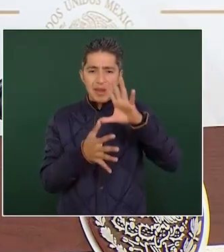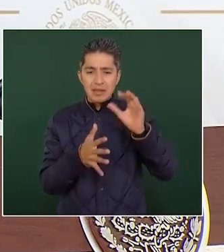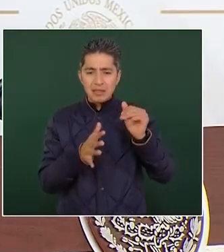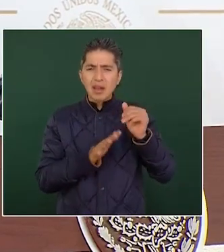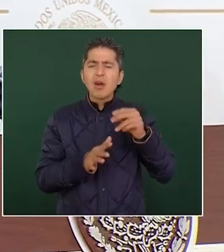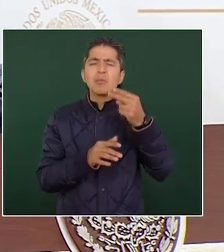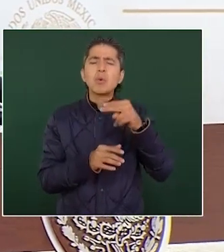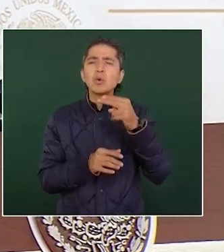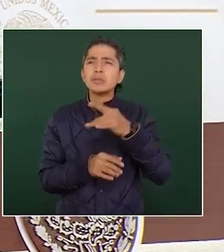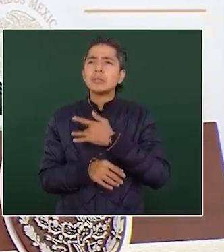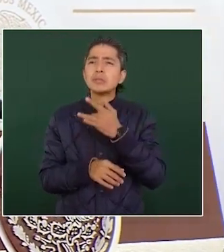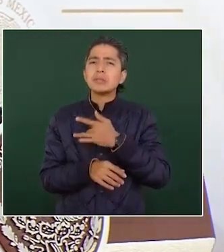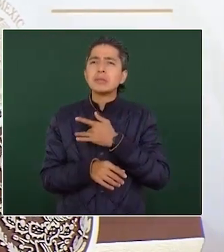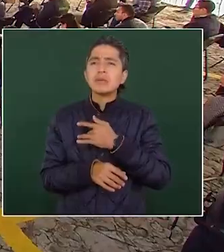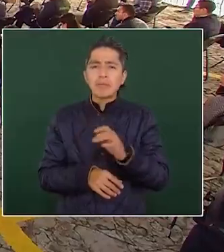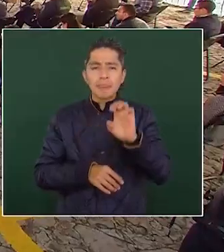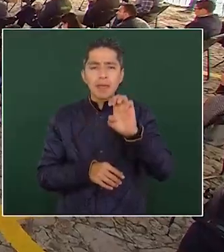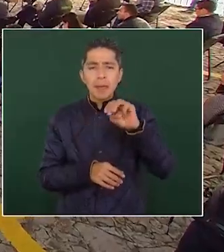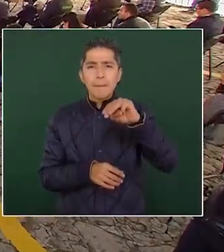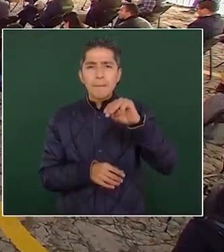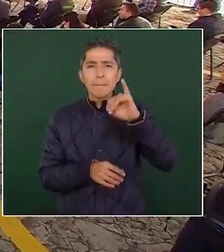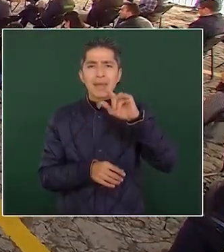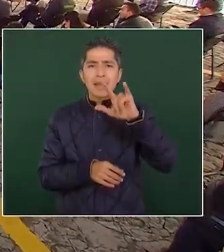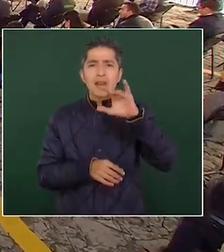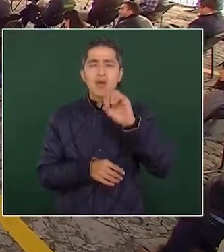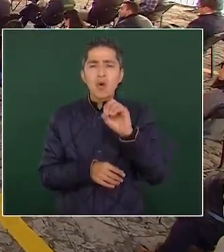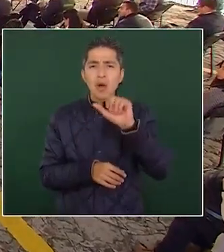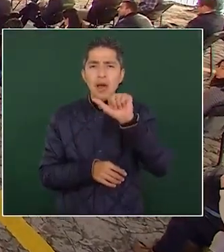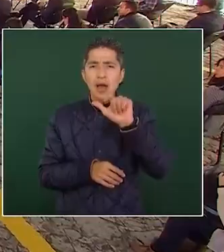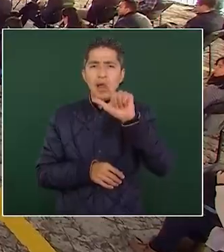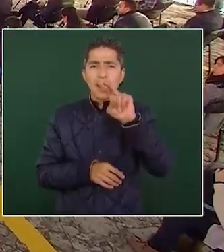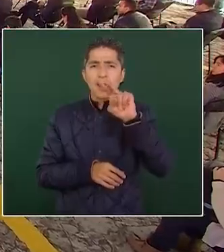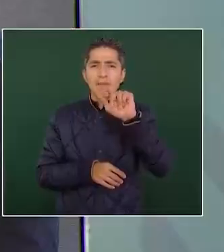¿cómo se llama? Emilio Álvarez y Casa.